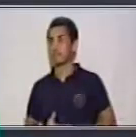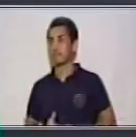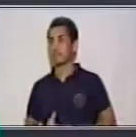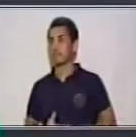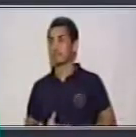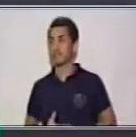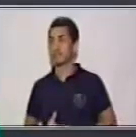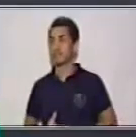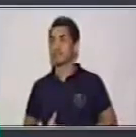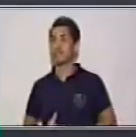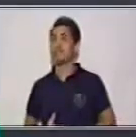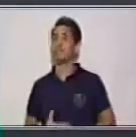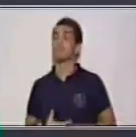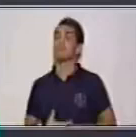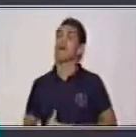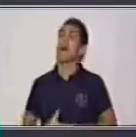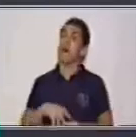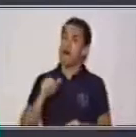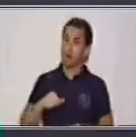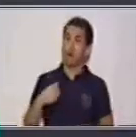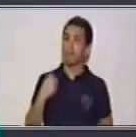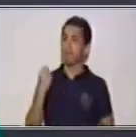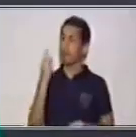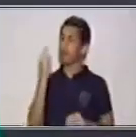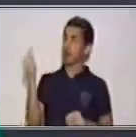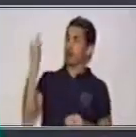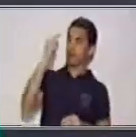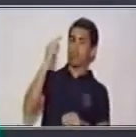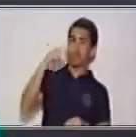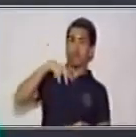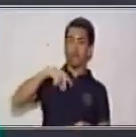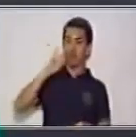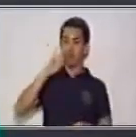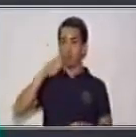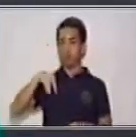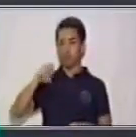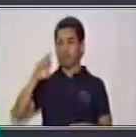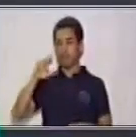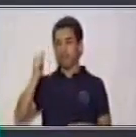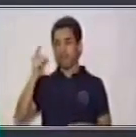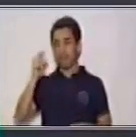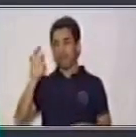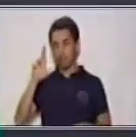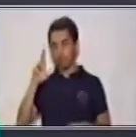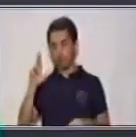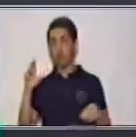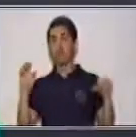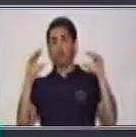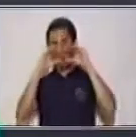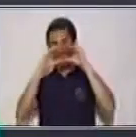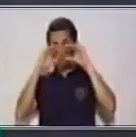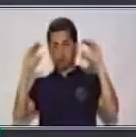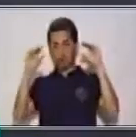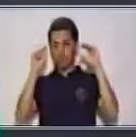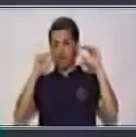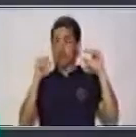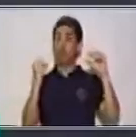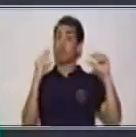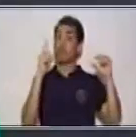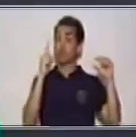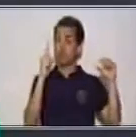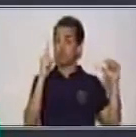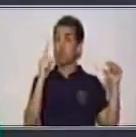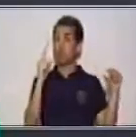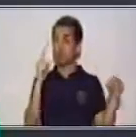operar con este numerador que tenemos allá, porque ya tenemos el resultado del denominador. Ahora vamos a